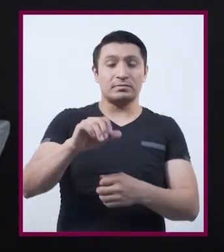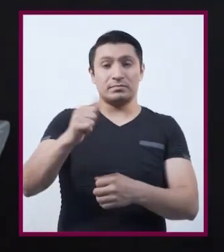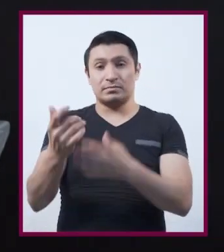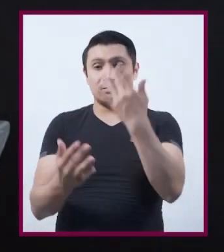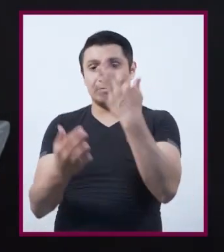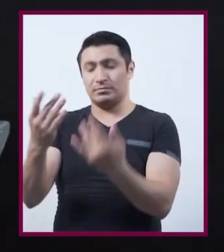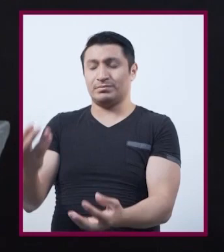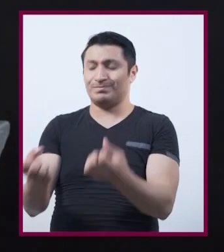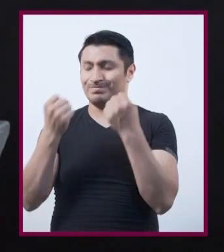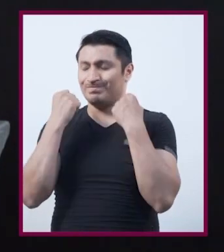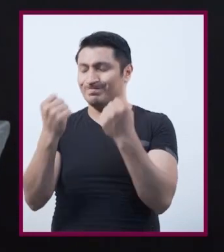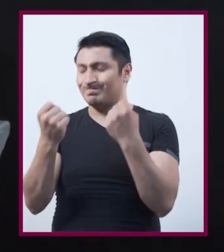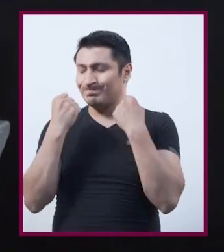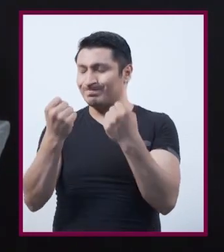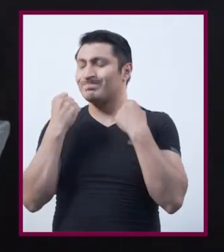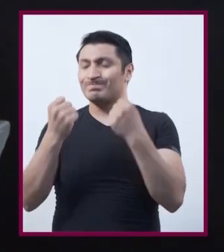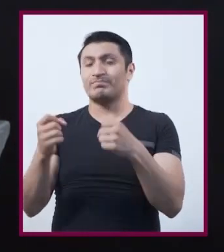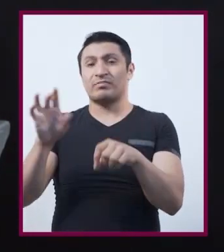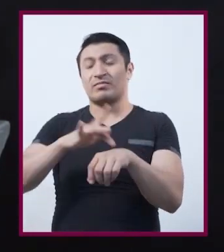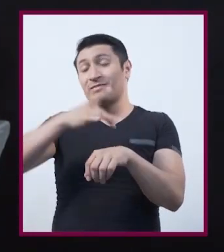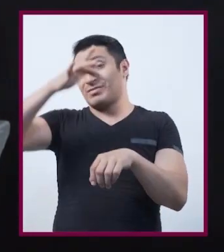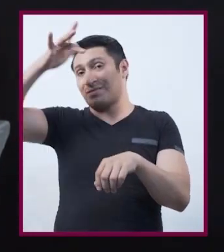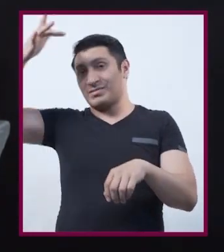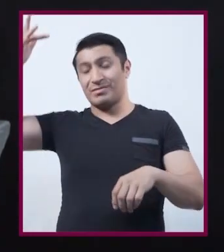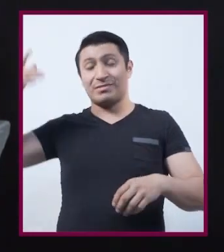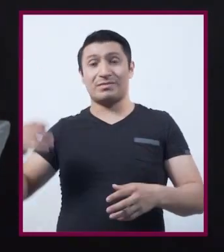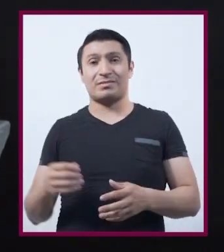construir este programa juntos. Visítanos en